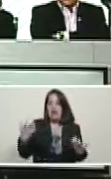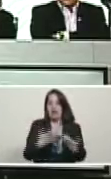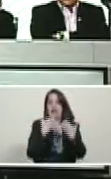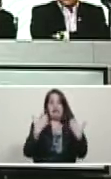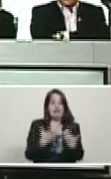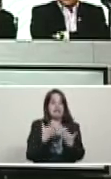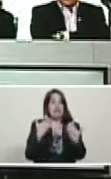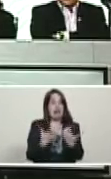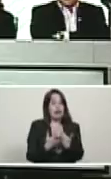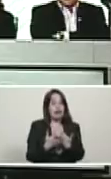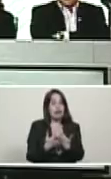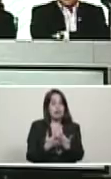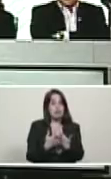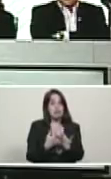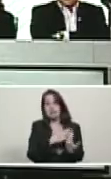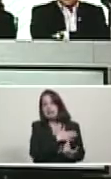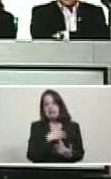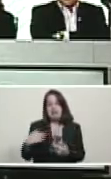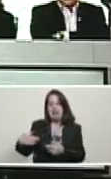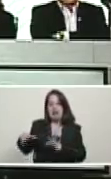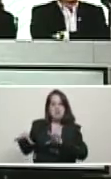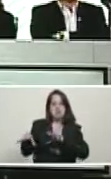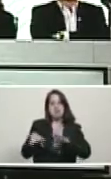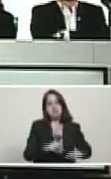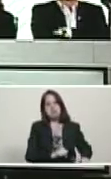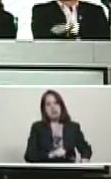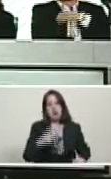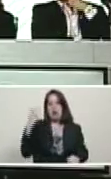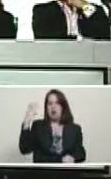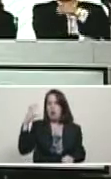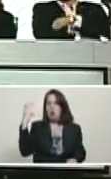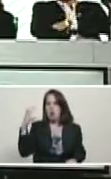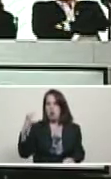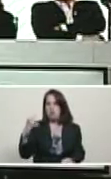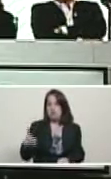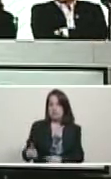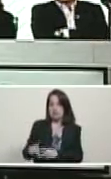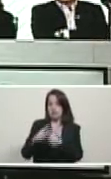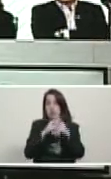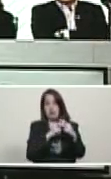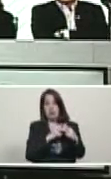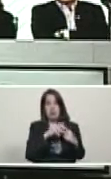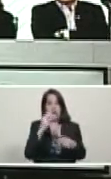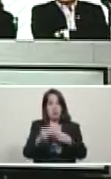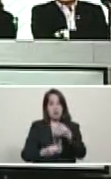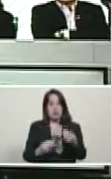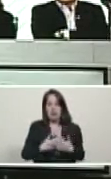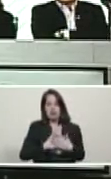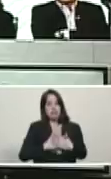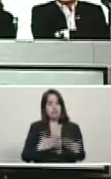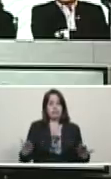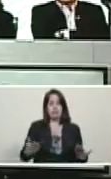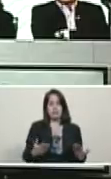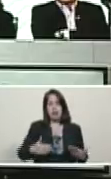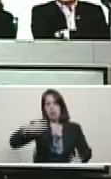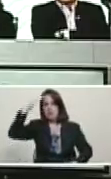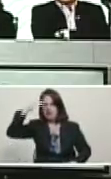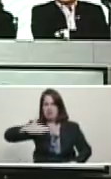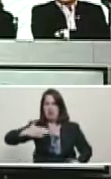para que en el territorio de colombia se preste y sea entregado a las tropas